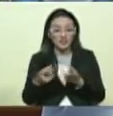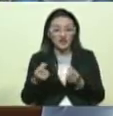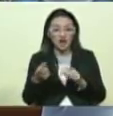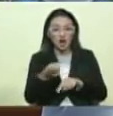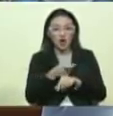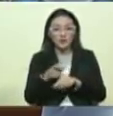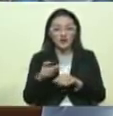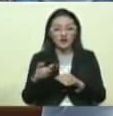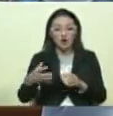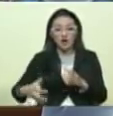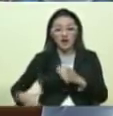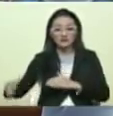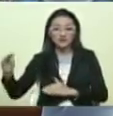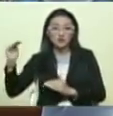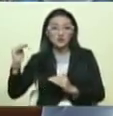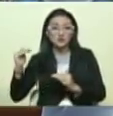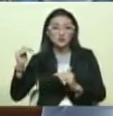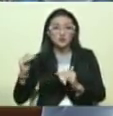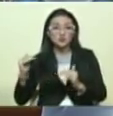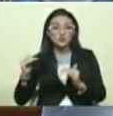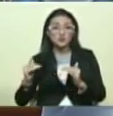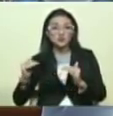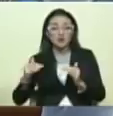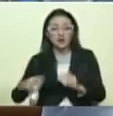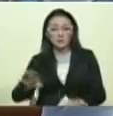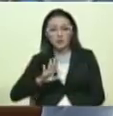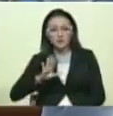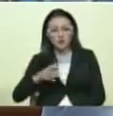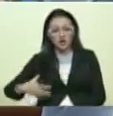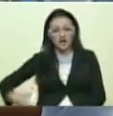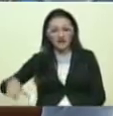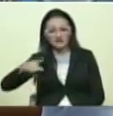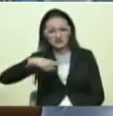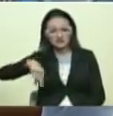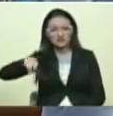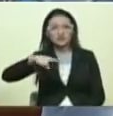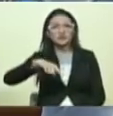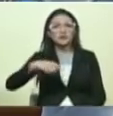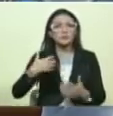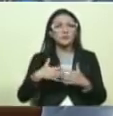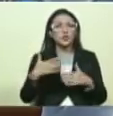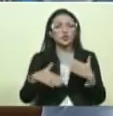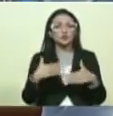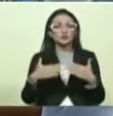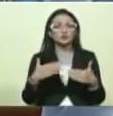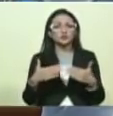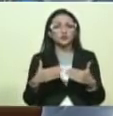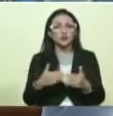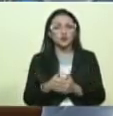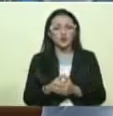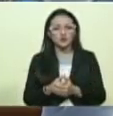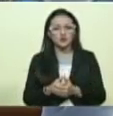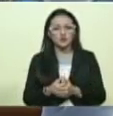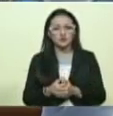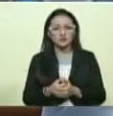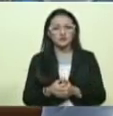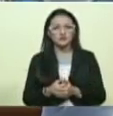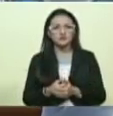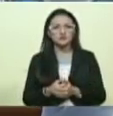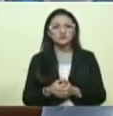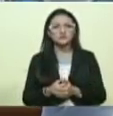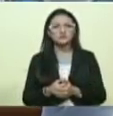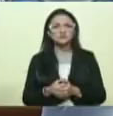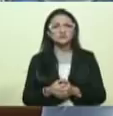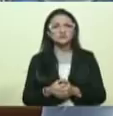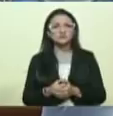nuestra riqueza, o sea, nuestra propia producción de consumos, de bienes, etcétera, y